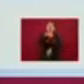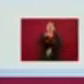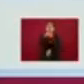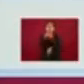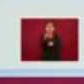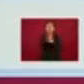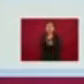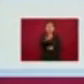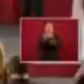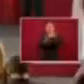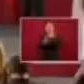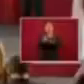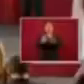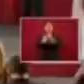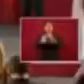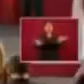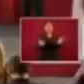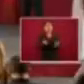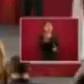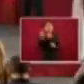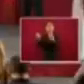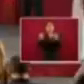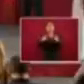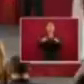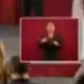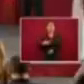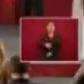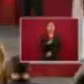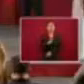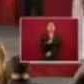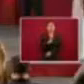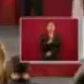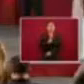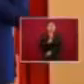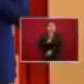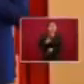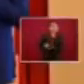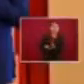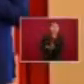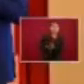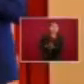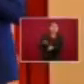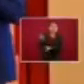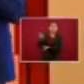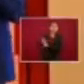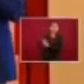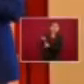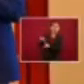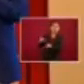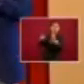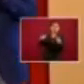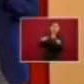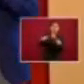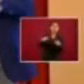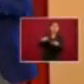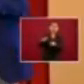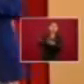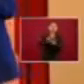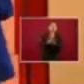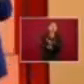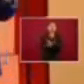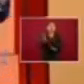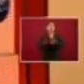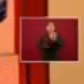sintomático ayer que prácticamente lo económico no existió en detalle. Y creo que es